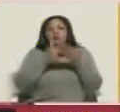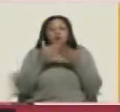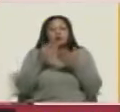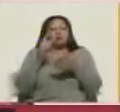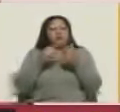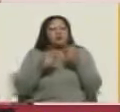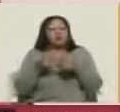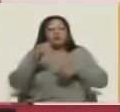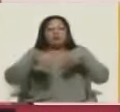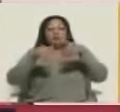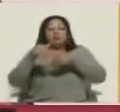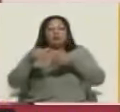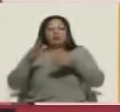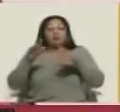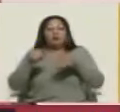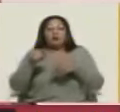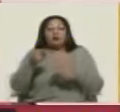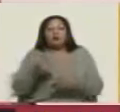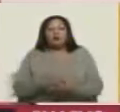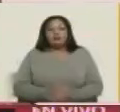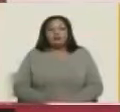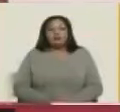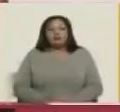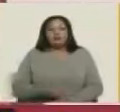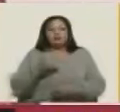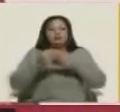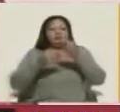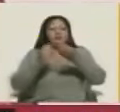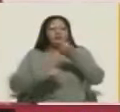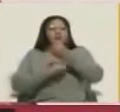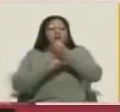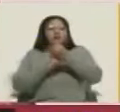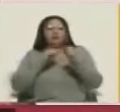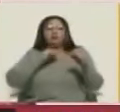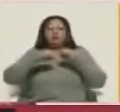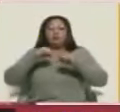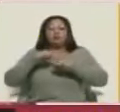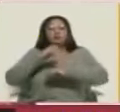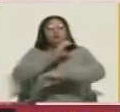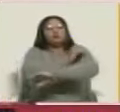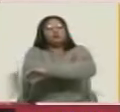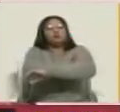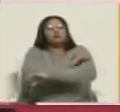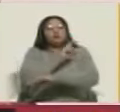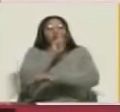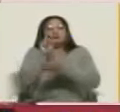3 millones y medio de votos y de ahí hacer las bases de un gran movimiento de oposición nacional.